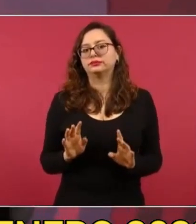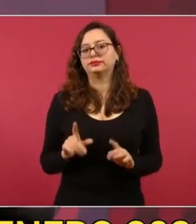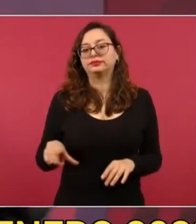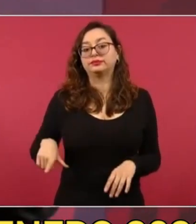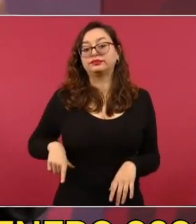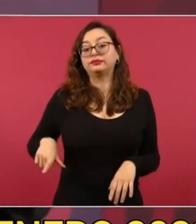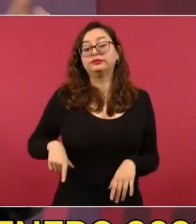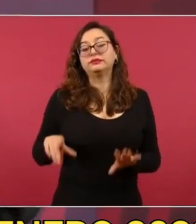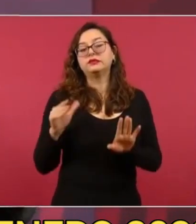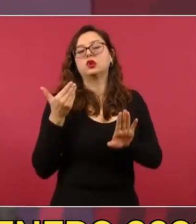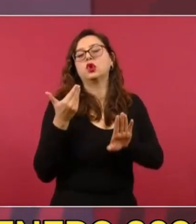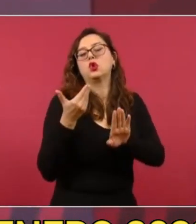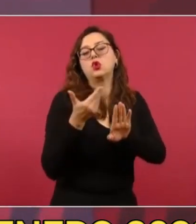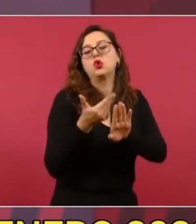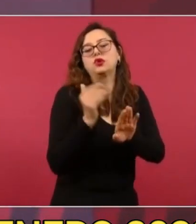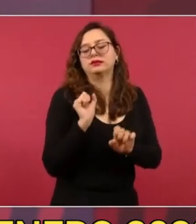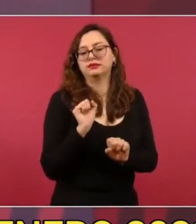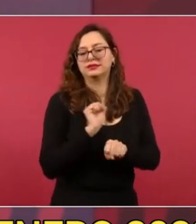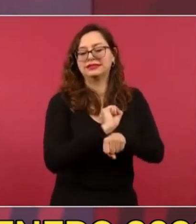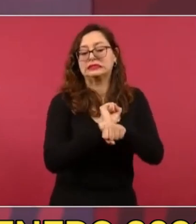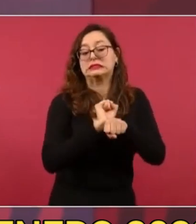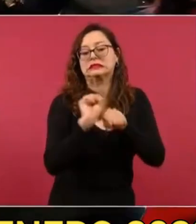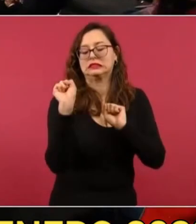llevaban a cabo un reportaje, ¿no?,